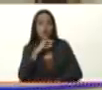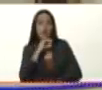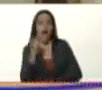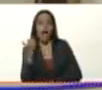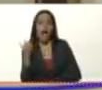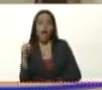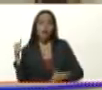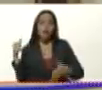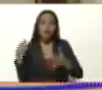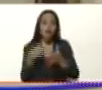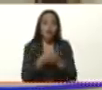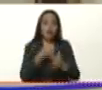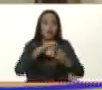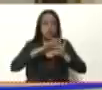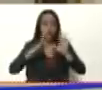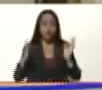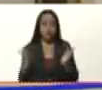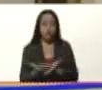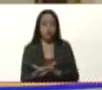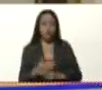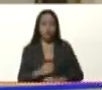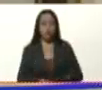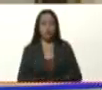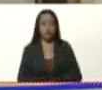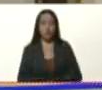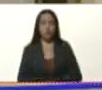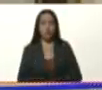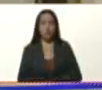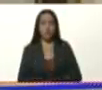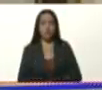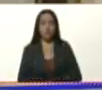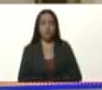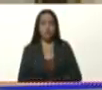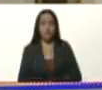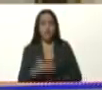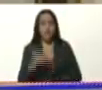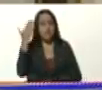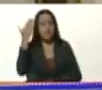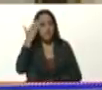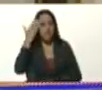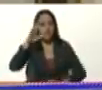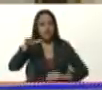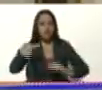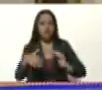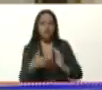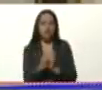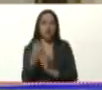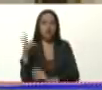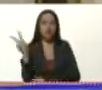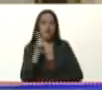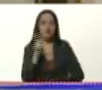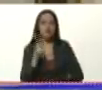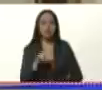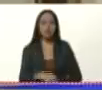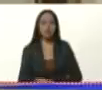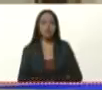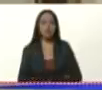llegaron al punto de suspender todas las actividades laborales luego de tener más de 8.000 casos, ya van por